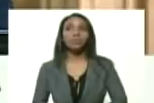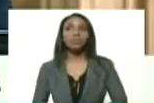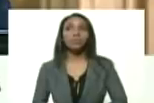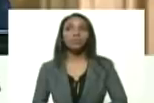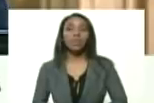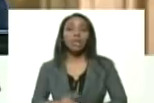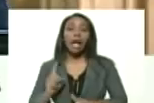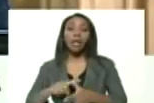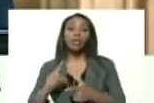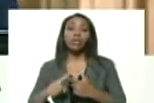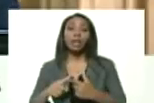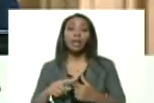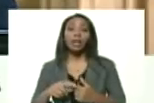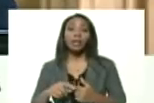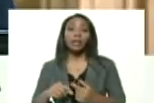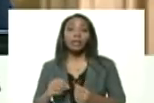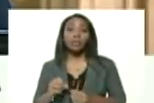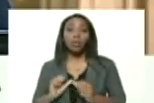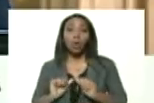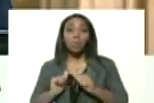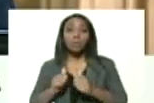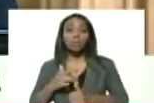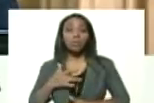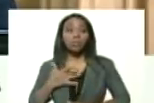y entonces empecemos a sentir